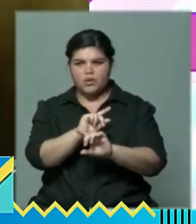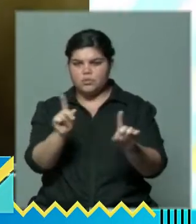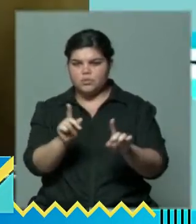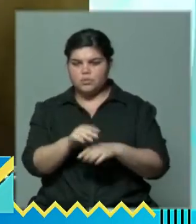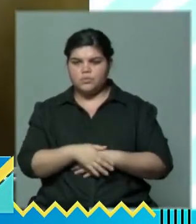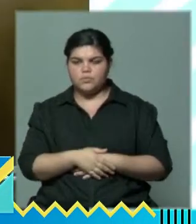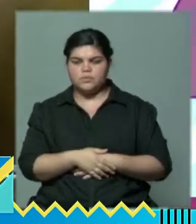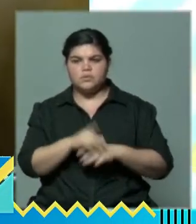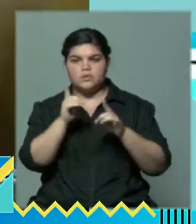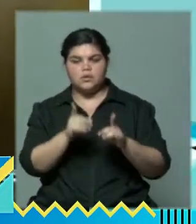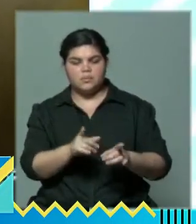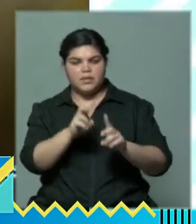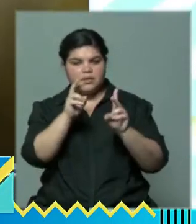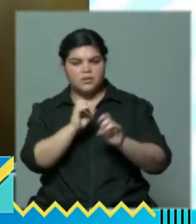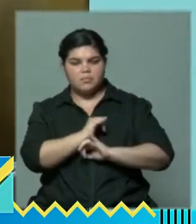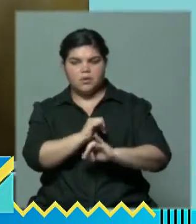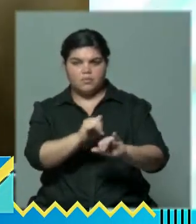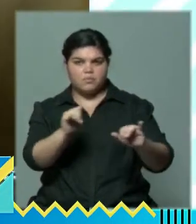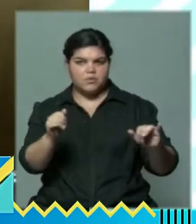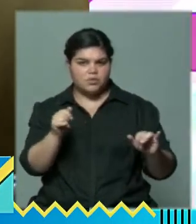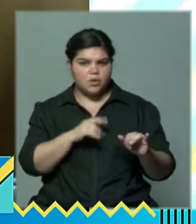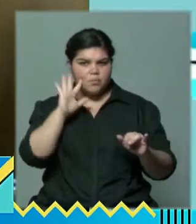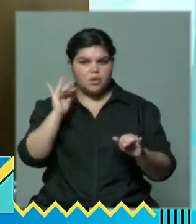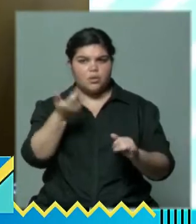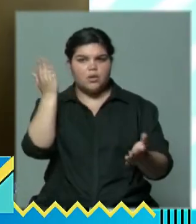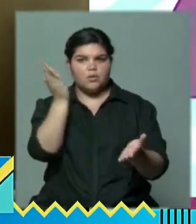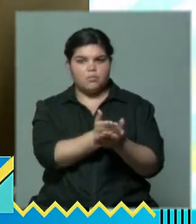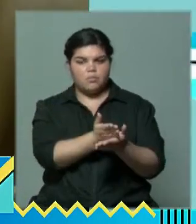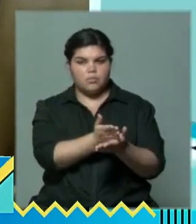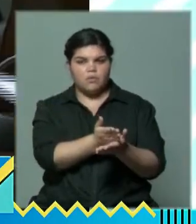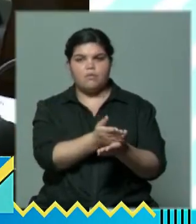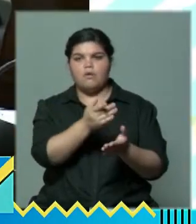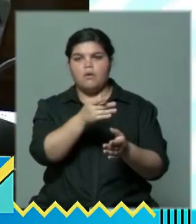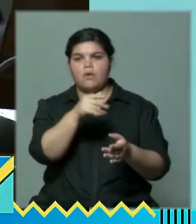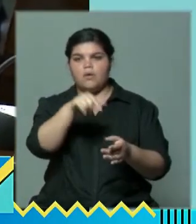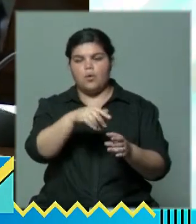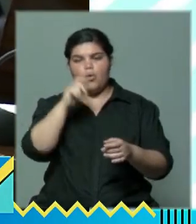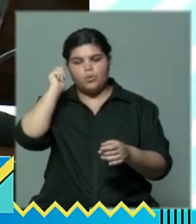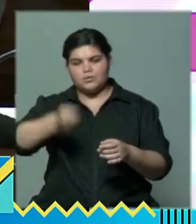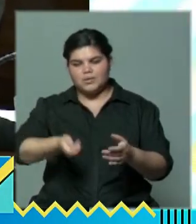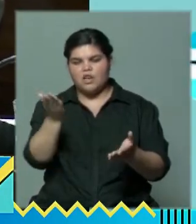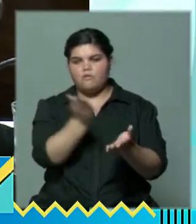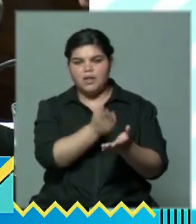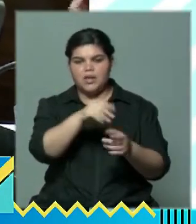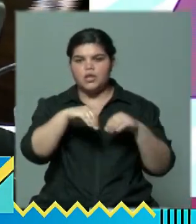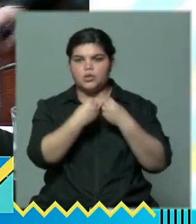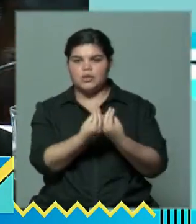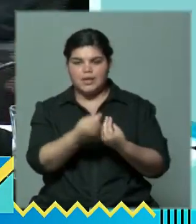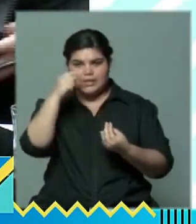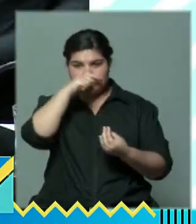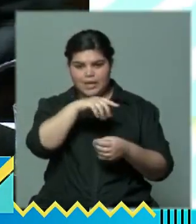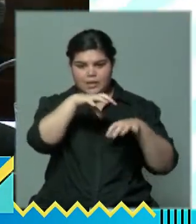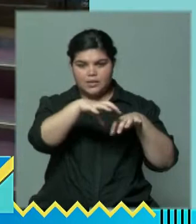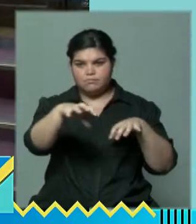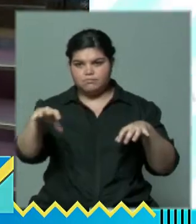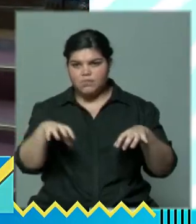veía puntualmente que la justicia de falta cuenta con 7 juzgados en la provincia, 2 justamente en el Gran Mendoza. Y me imagino que con estas modificaciones